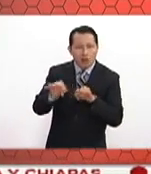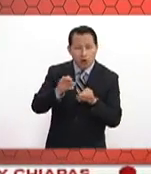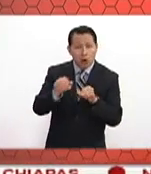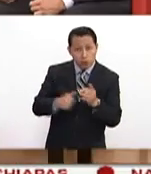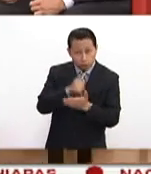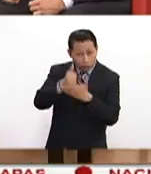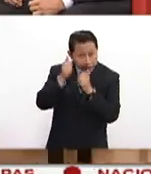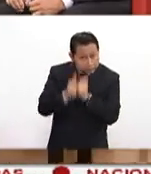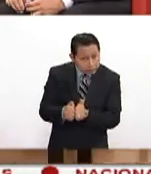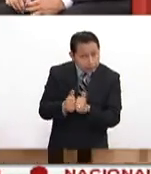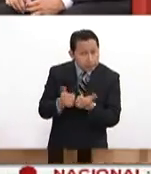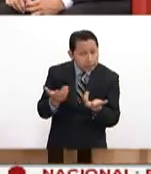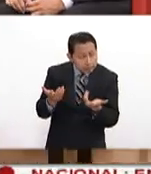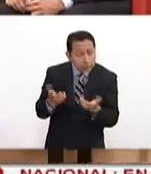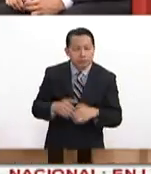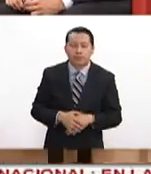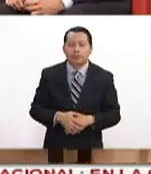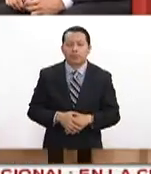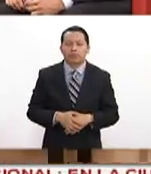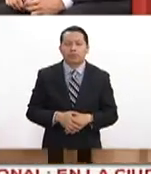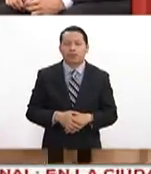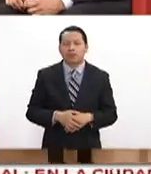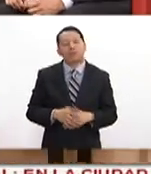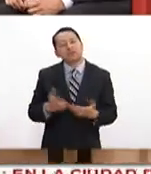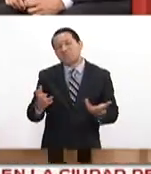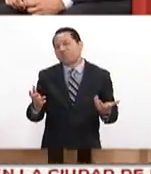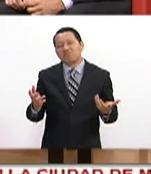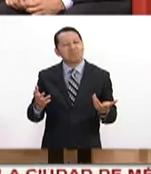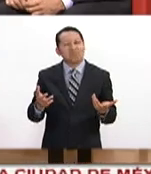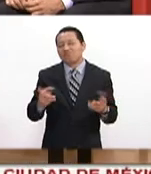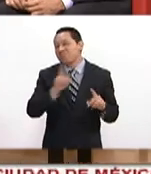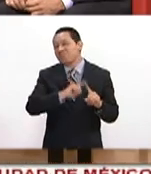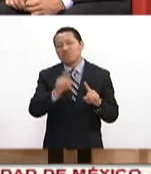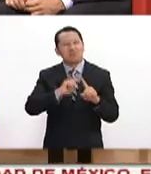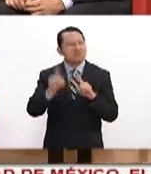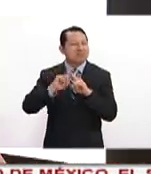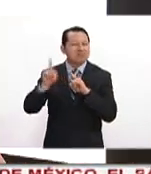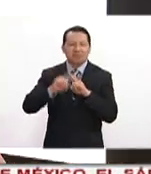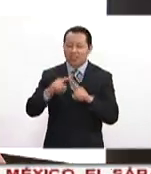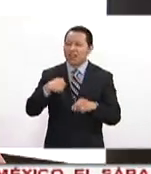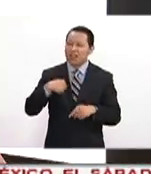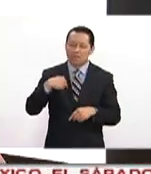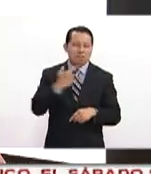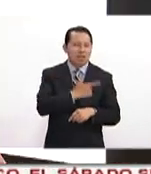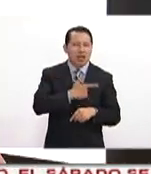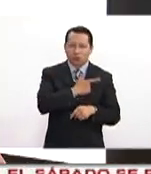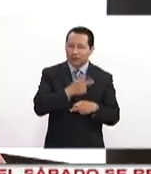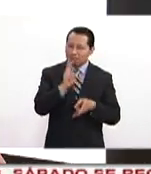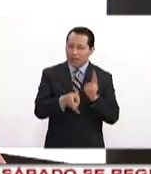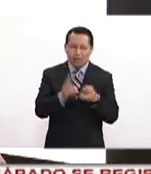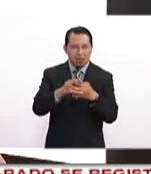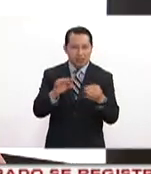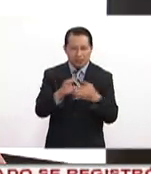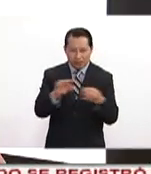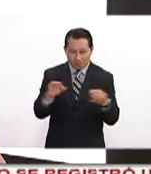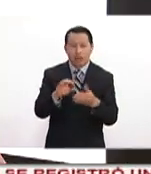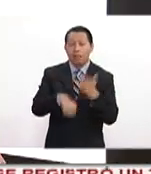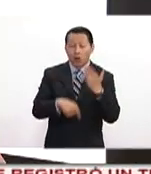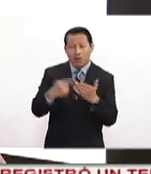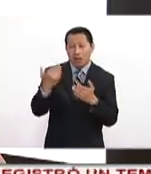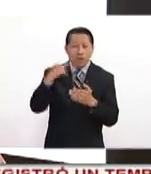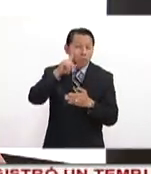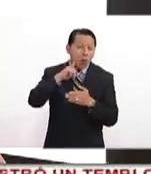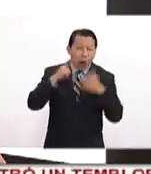ciudades? En realidad, hay de todo. Y es lo que siempre me encanta platicar es, por ejemplo, una de nuestras